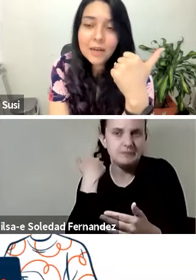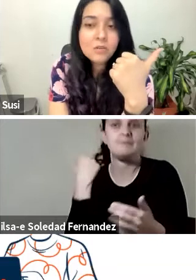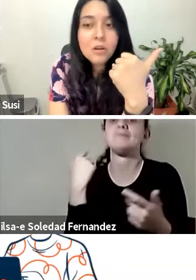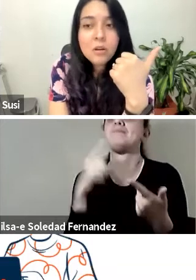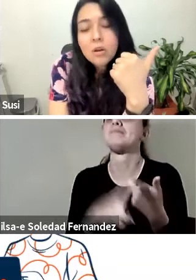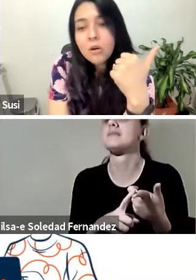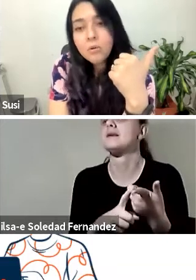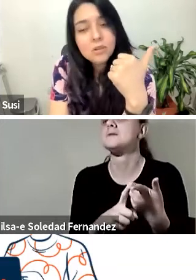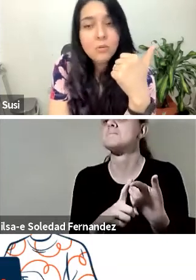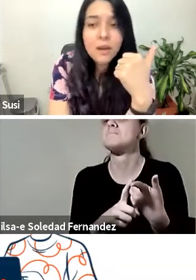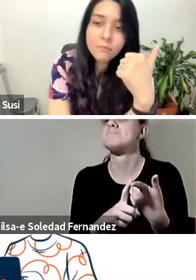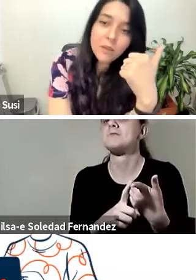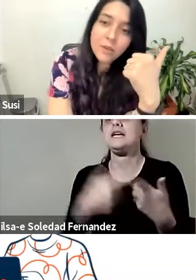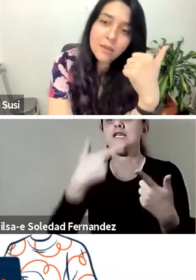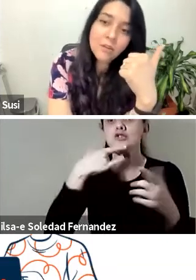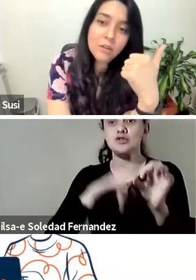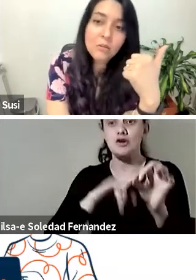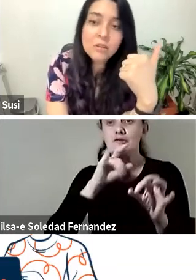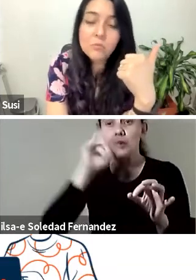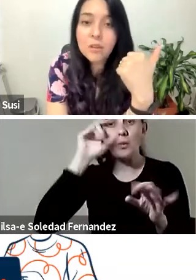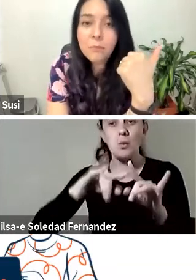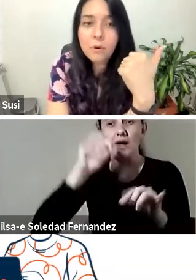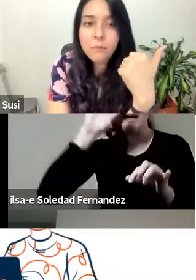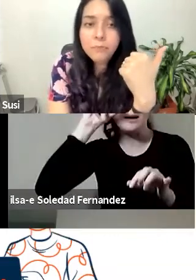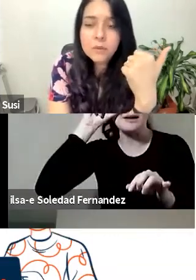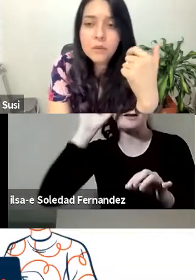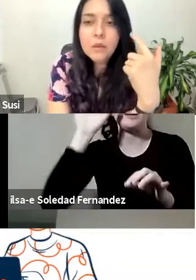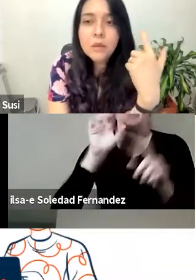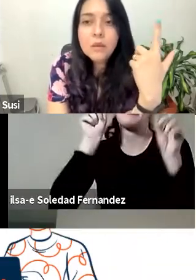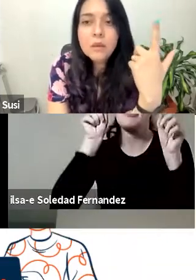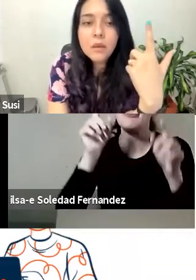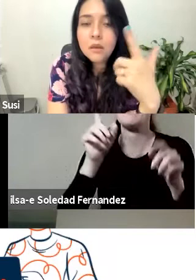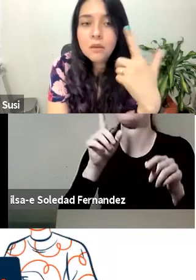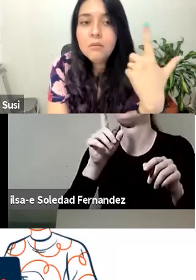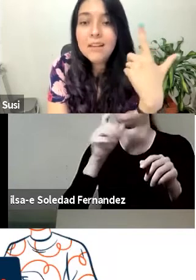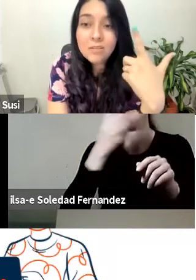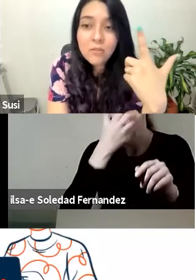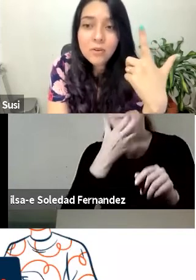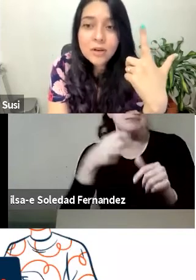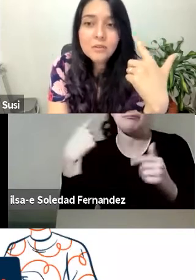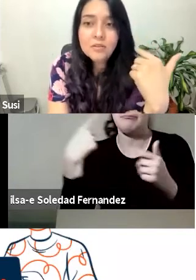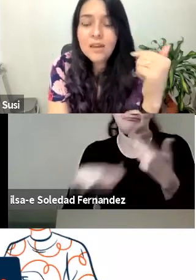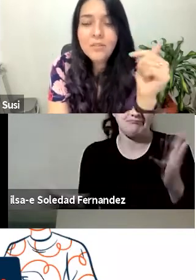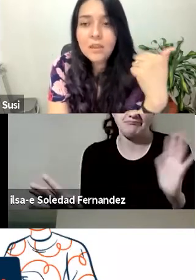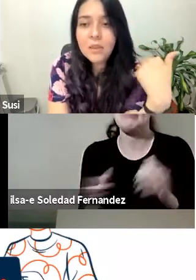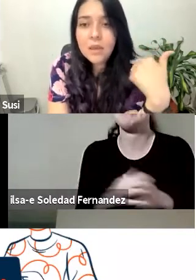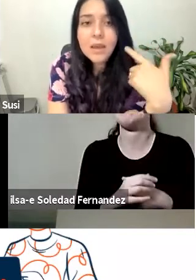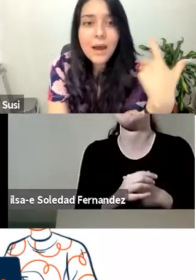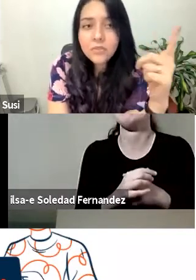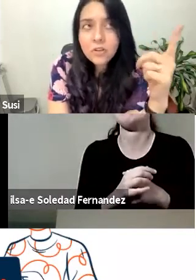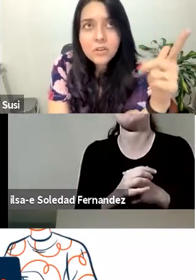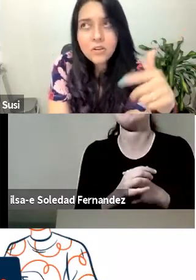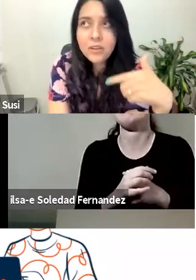última generación o un celular medio viejito que tengo hace mucho tiempo, ¿sí? El software, o sea,